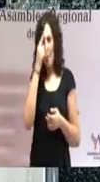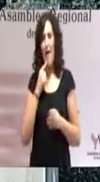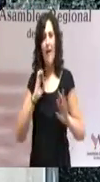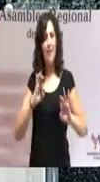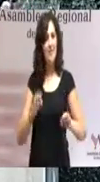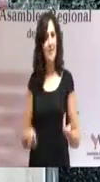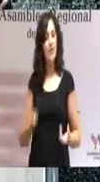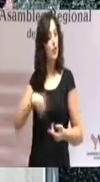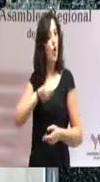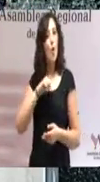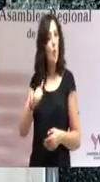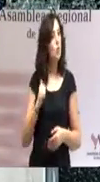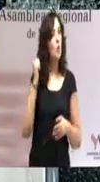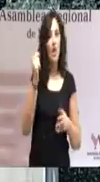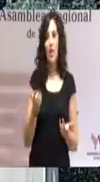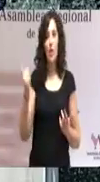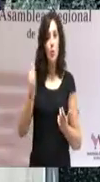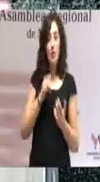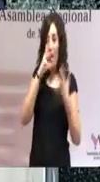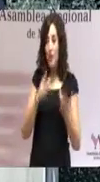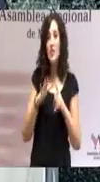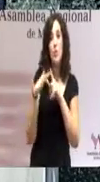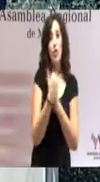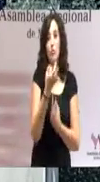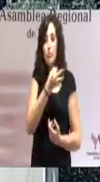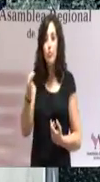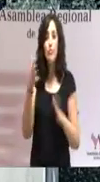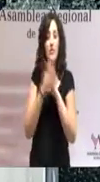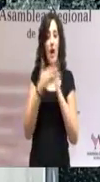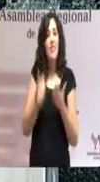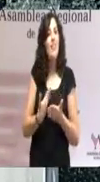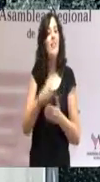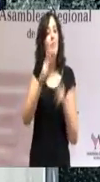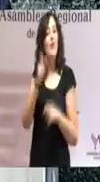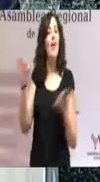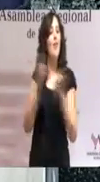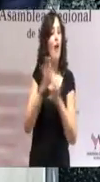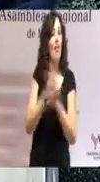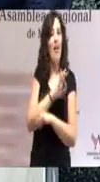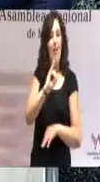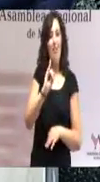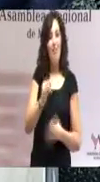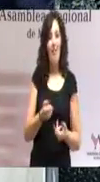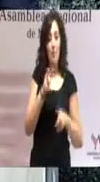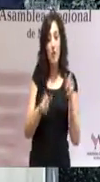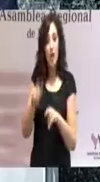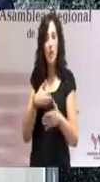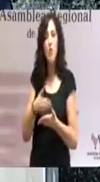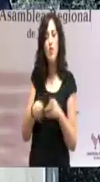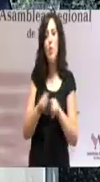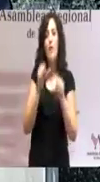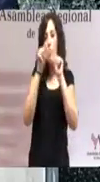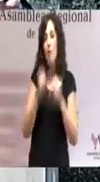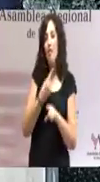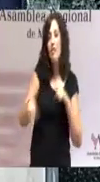es la oportunidad, es el momento de demostrarle a la gente que está equivocada, de demostrarle a la gente que somos capaces de trabajar de otra